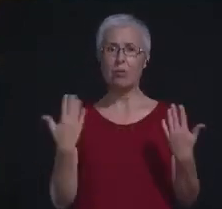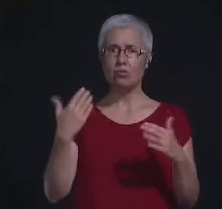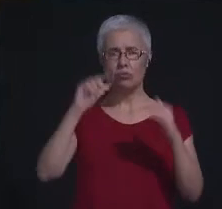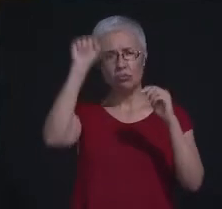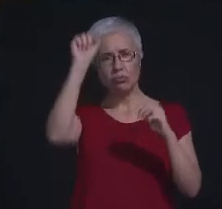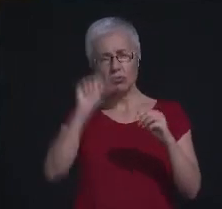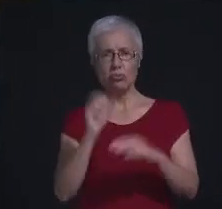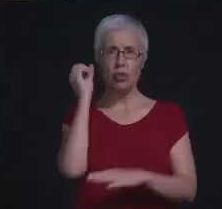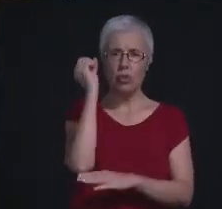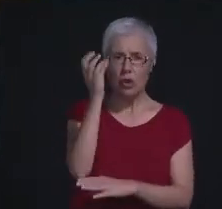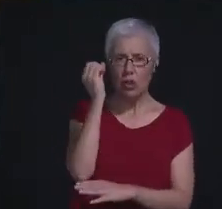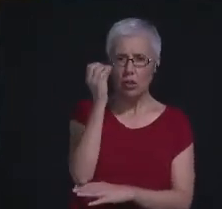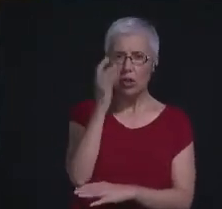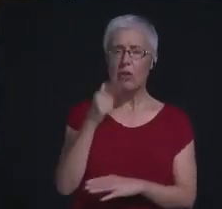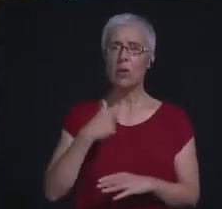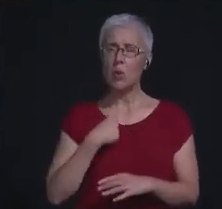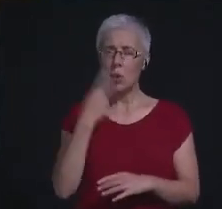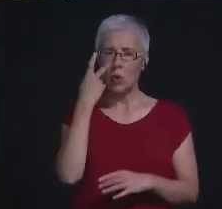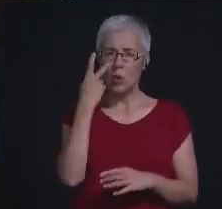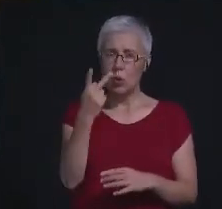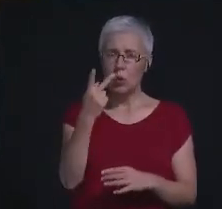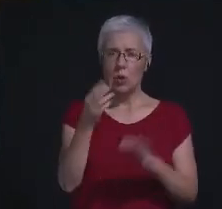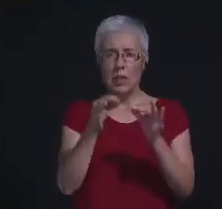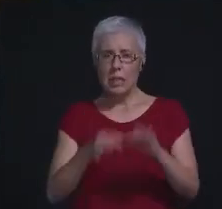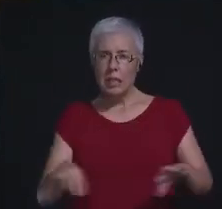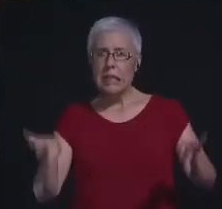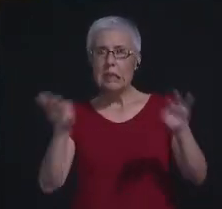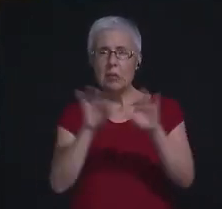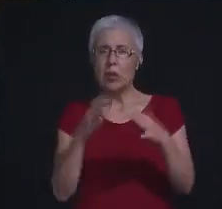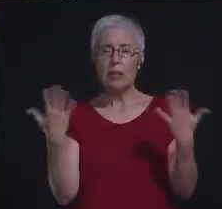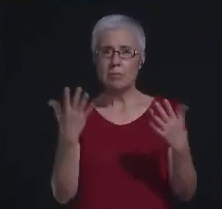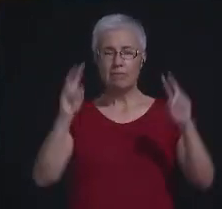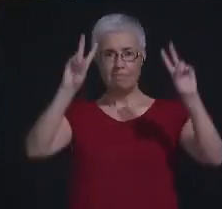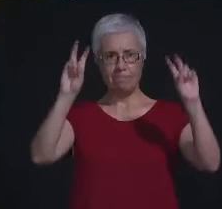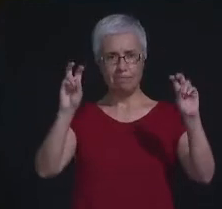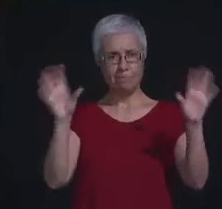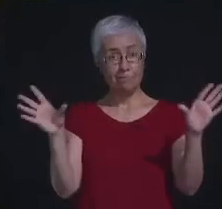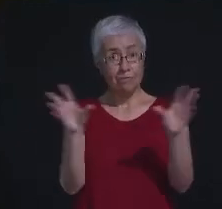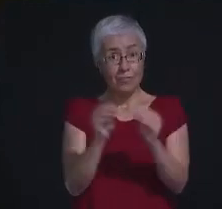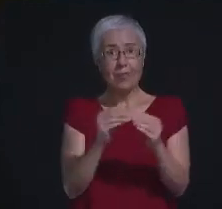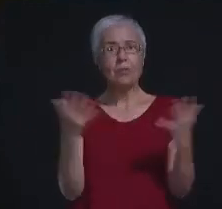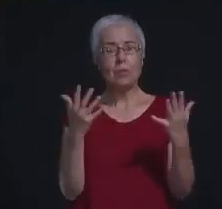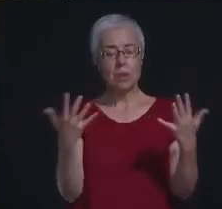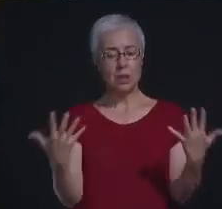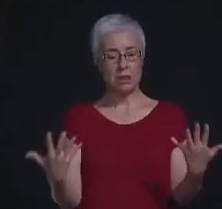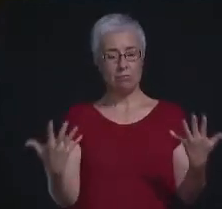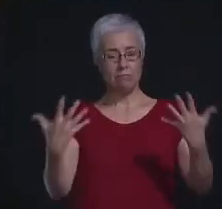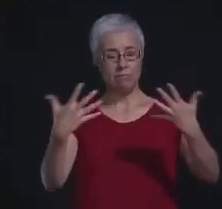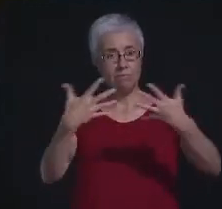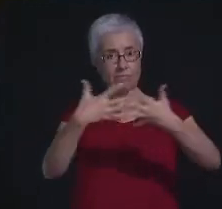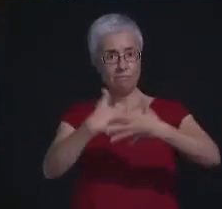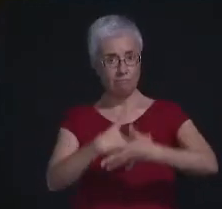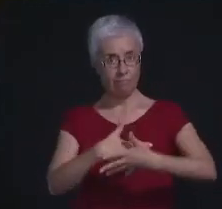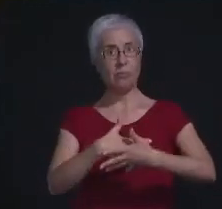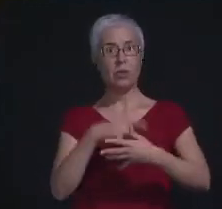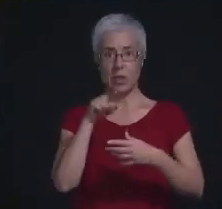este paso que hay de los pioneros a la boutique y al mainstream, y que ya estamos casi en el mainstream. Y después con